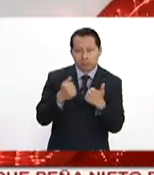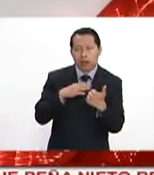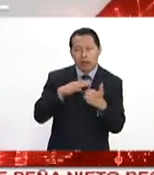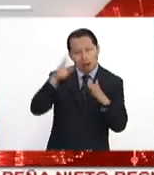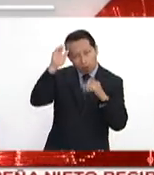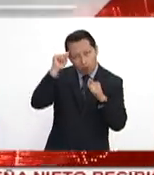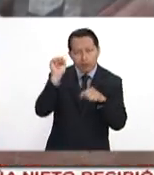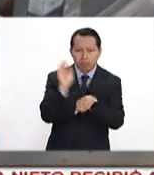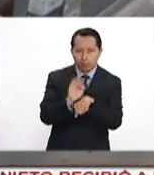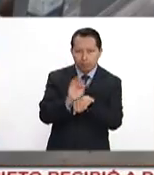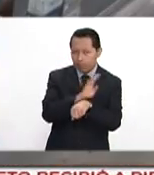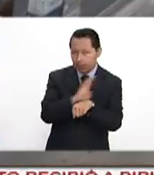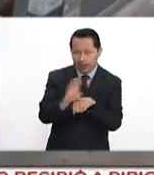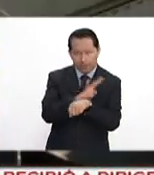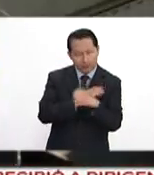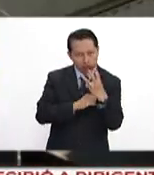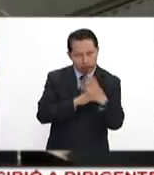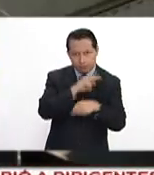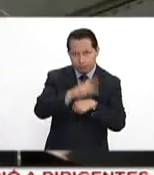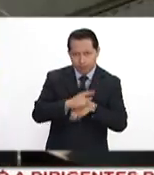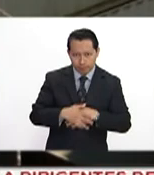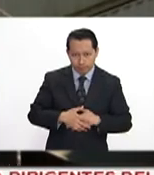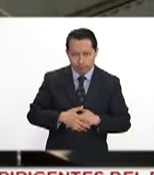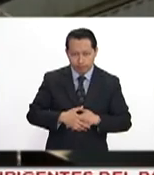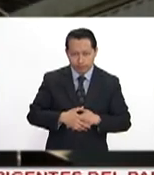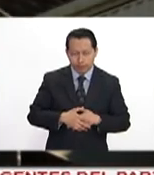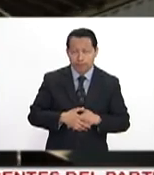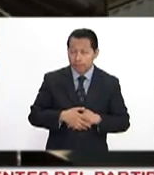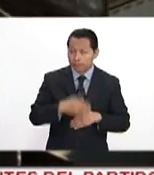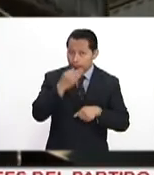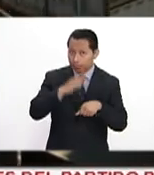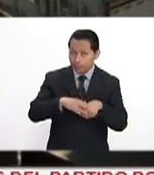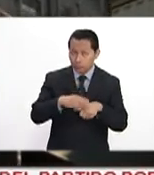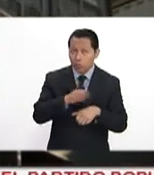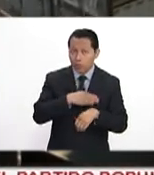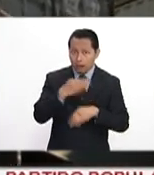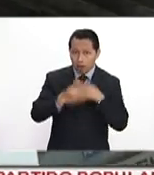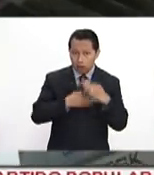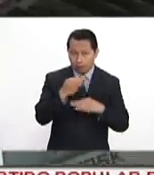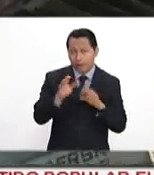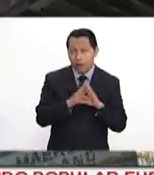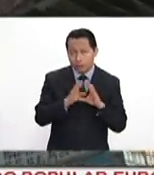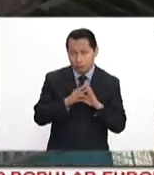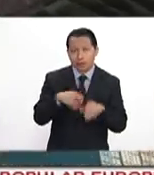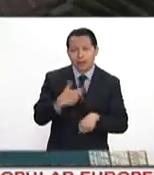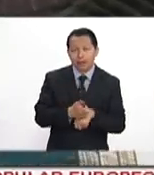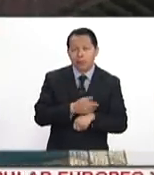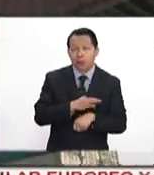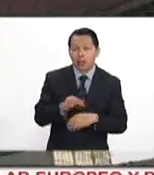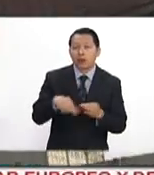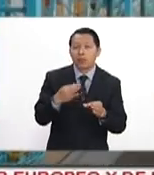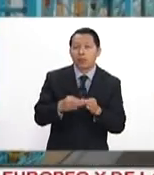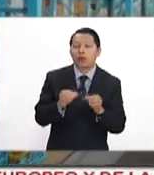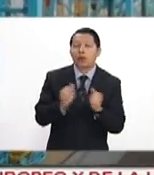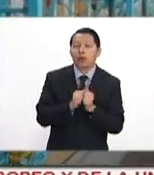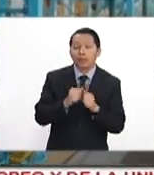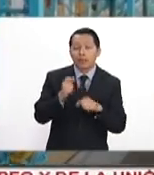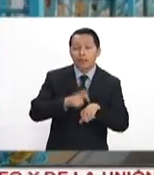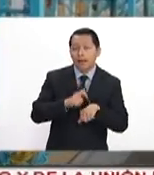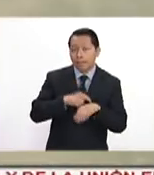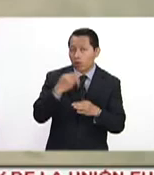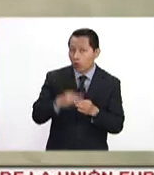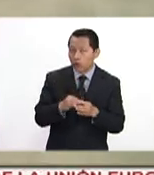todos. Y ojo, porque reconoció que es una buena noticia que los funcionarios estadounidenses cumplan con los tiempos,